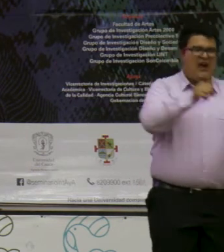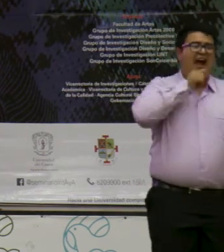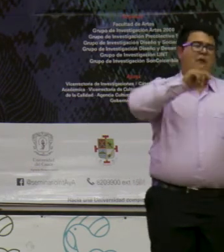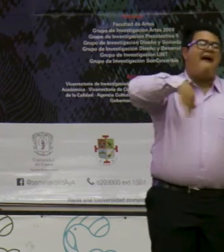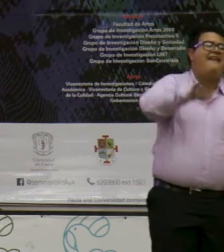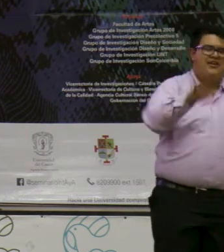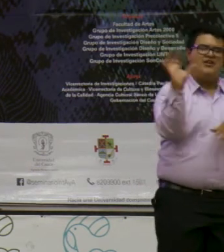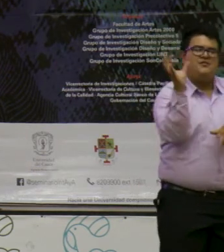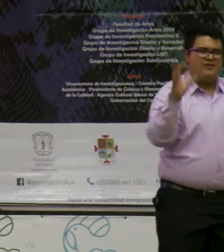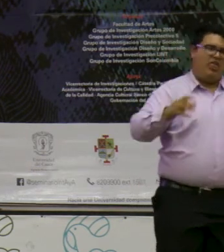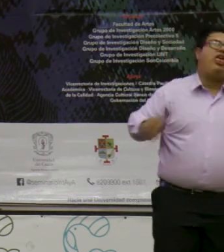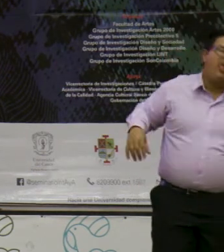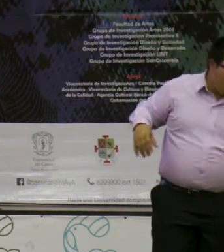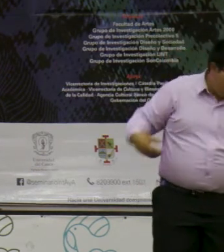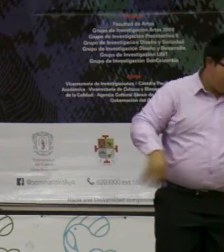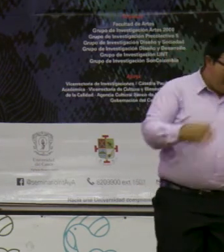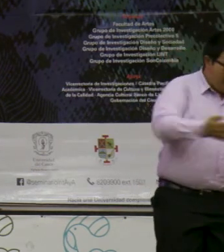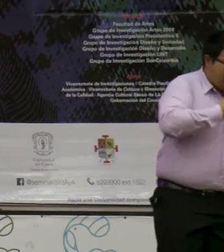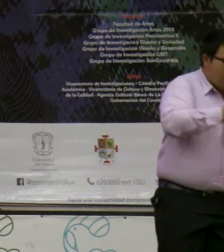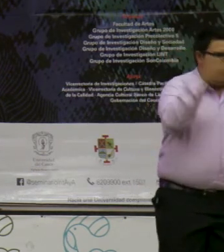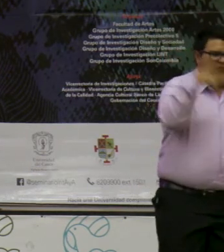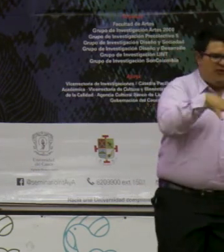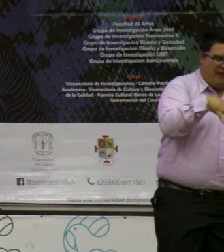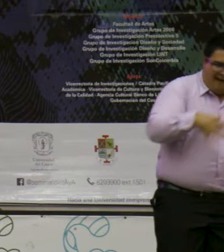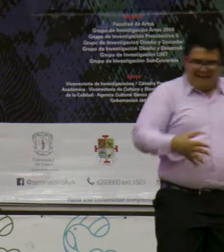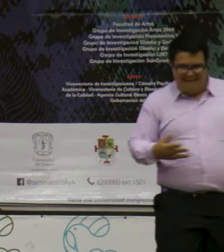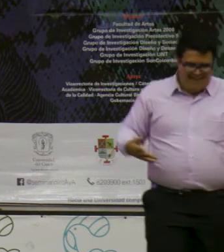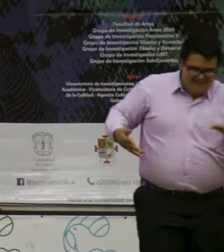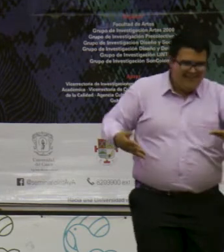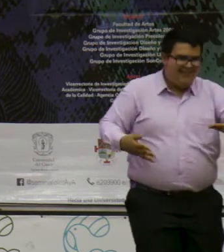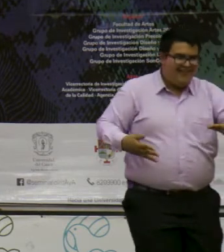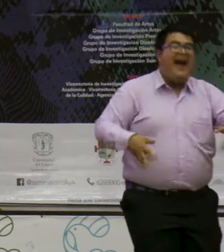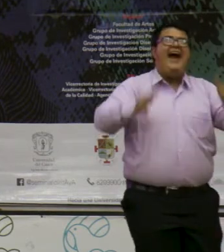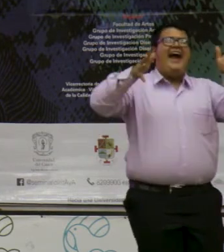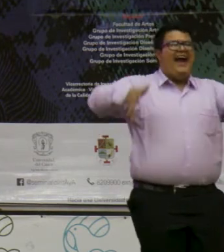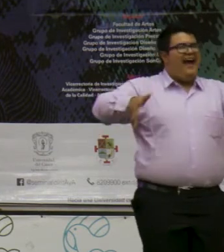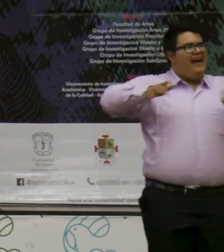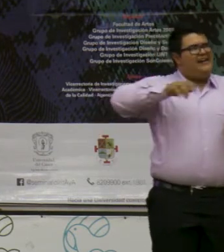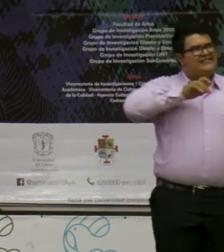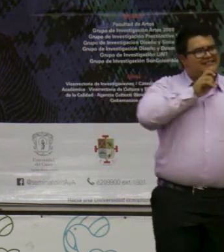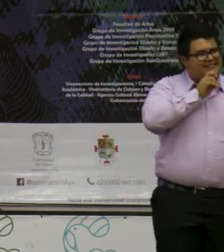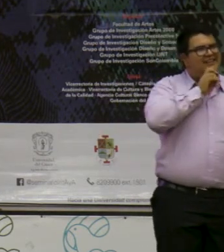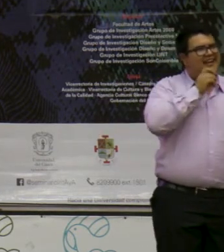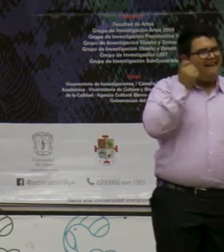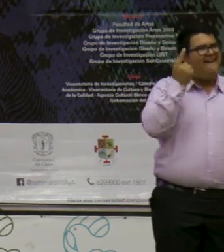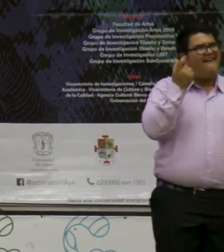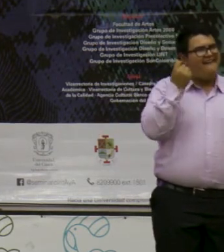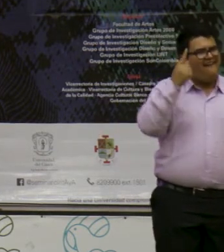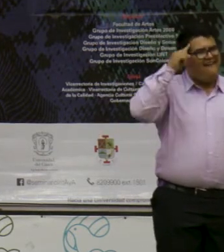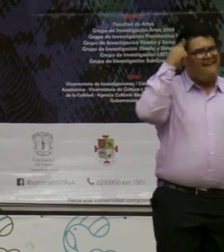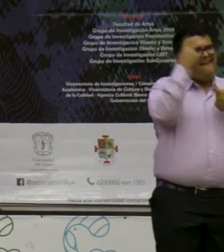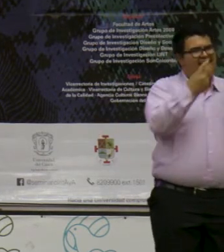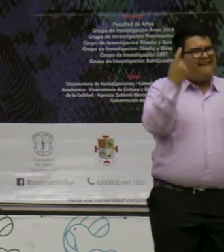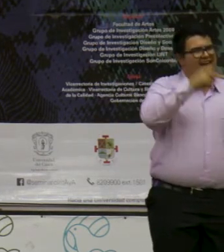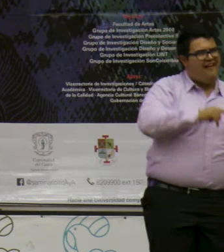sigue. Entra y entra. Eso nos permitió mucho empezar como a organizar en la cabeza de qué forma crear